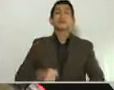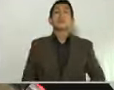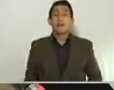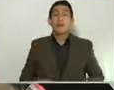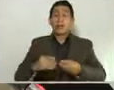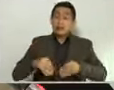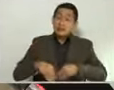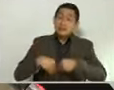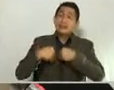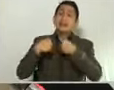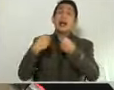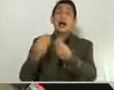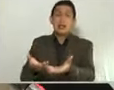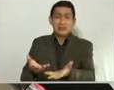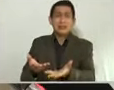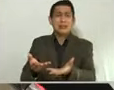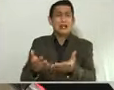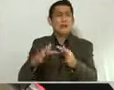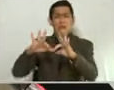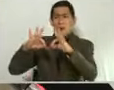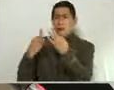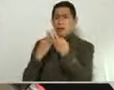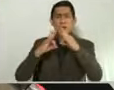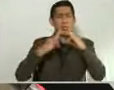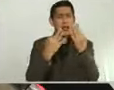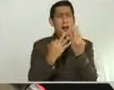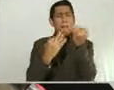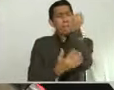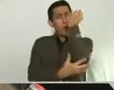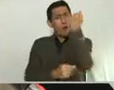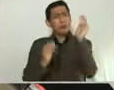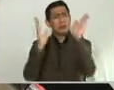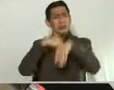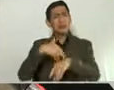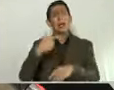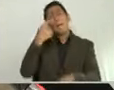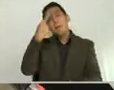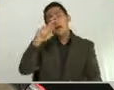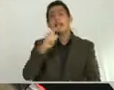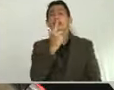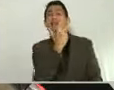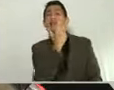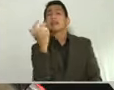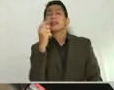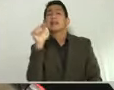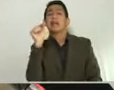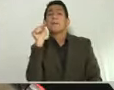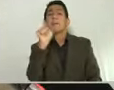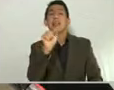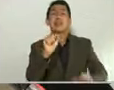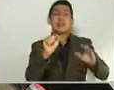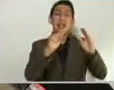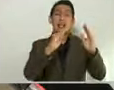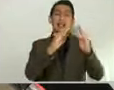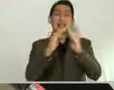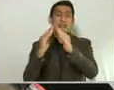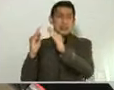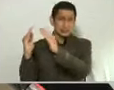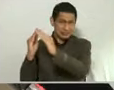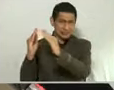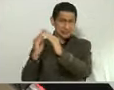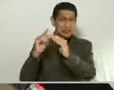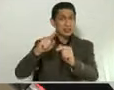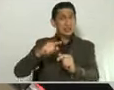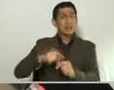kits, todos los días. Y de la misma manera vamos a entregar a 300.000 hogares gas gratuito durante todo